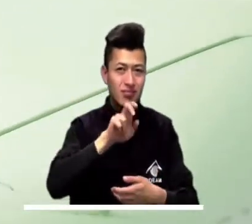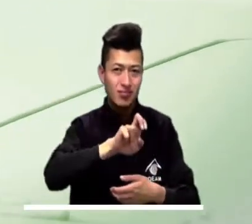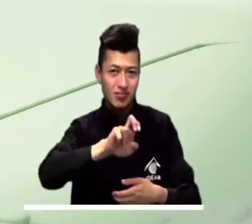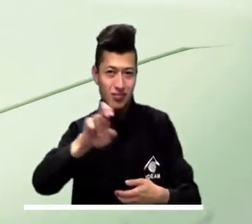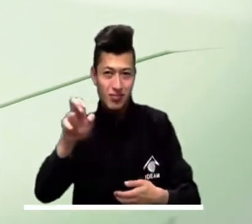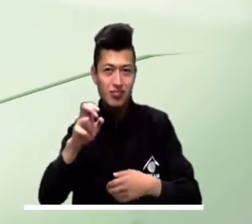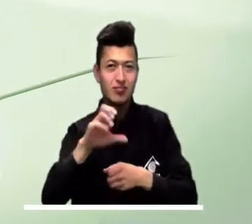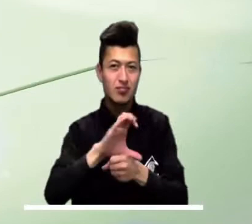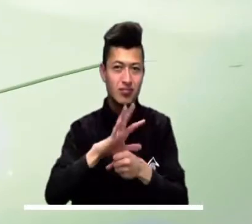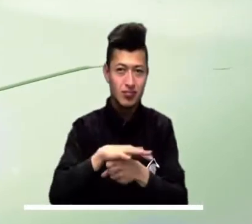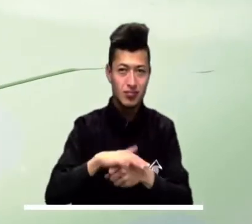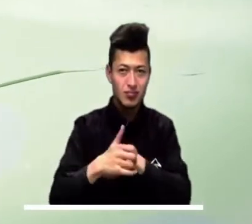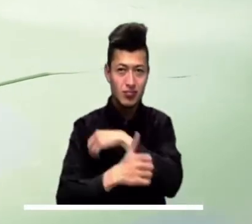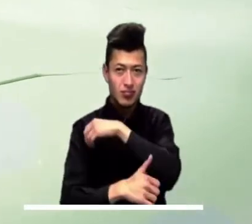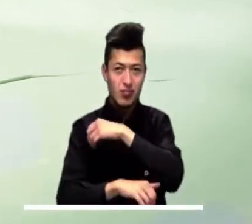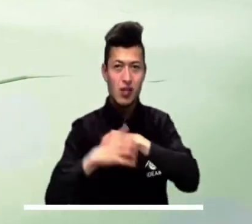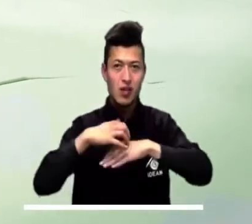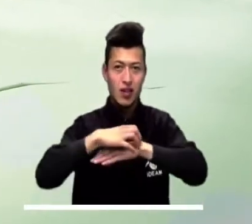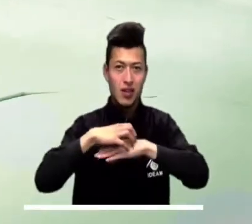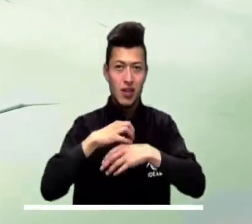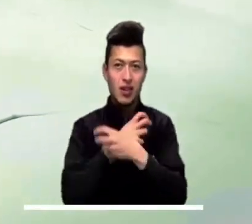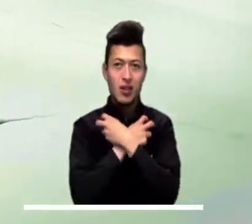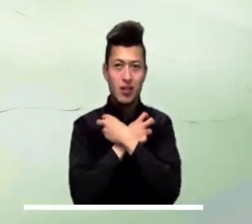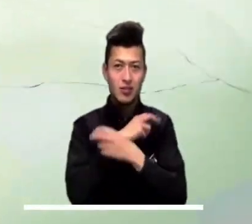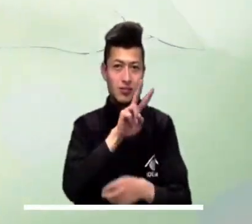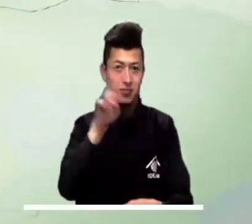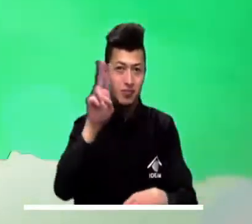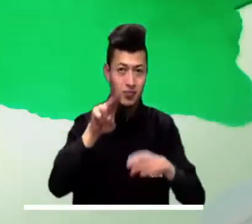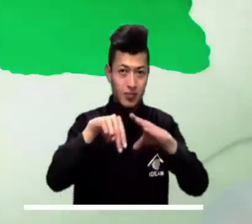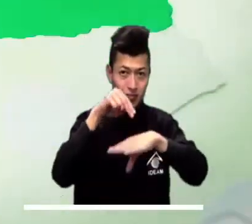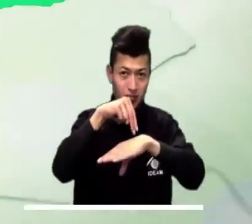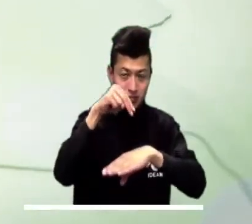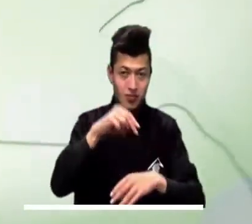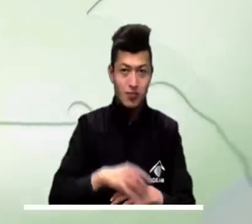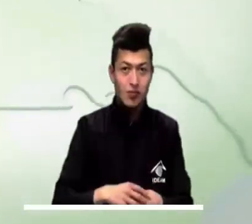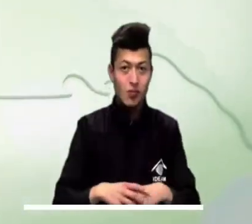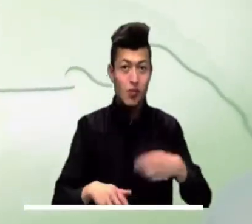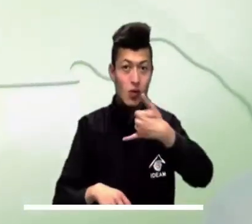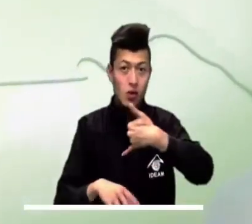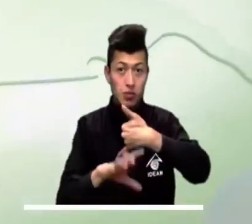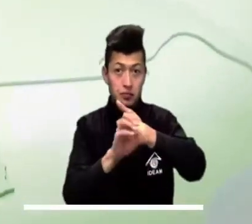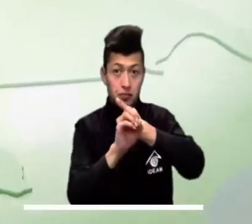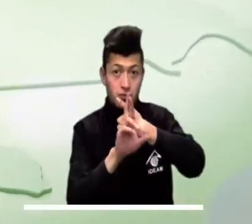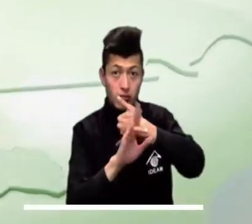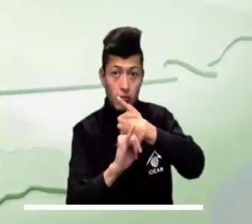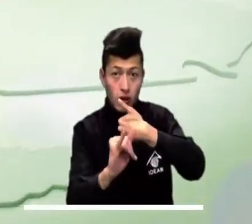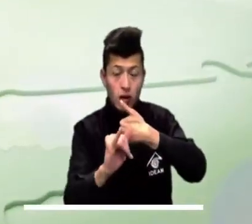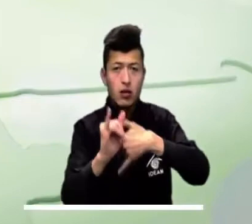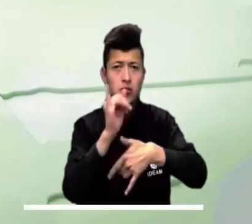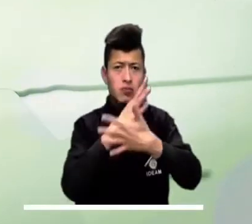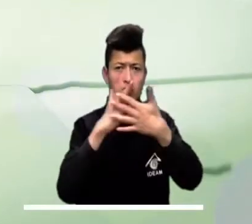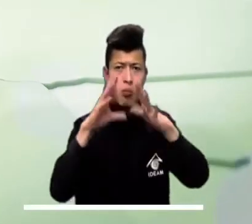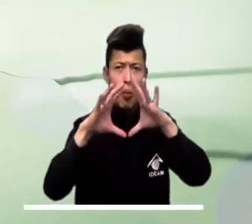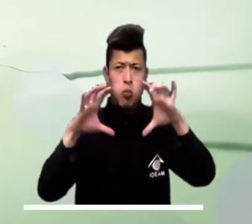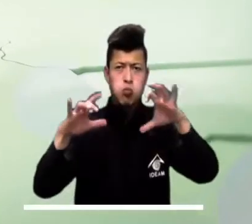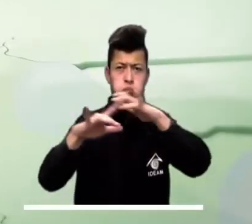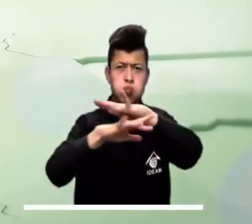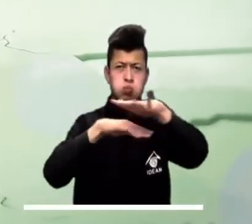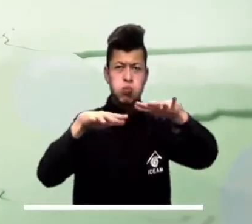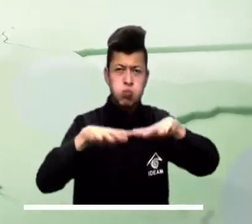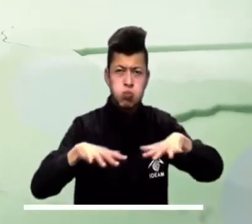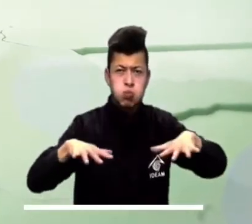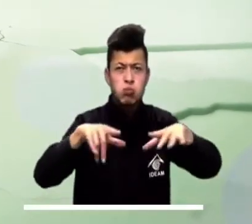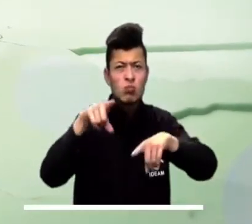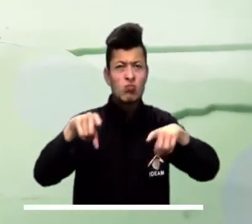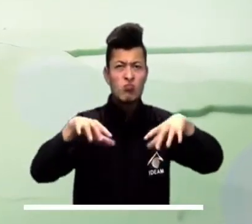Santanderes, Cundinamarca, Boyacá, Tolima, Huila, Valle y Nariño. En la Orinoquía los cielos lucirán nublados en amplios sectores y es